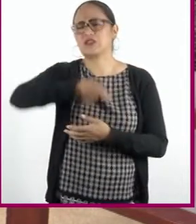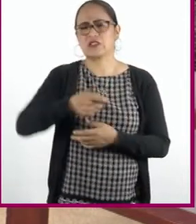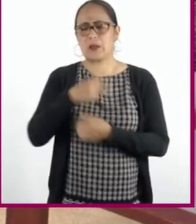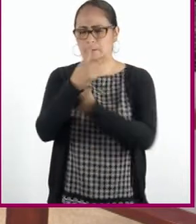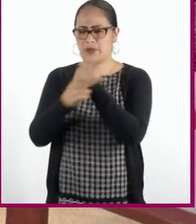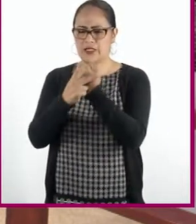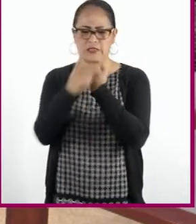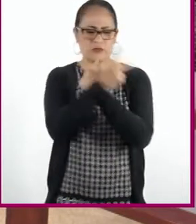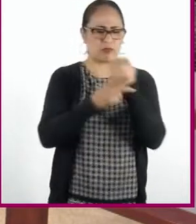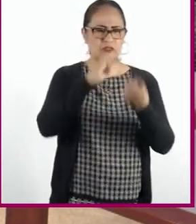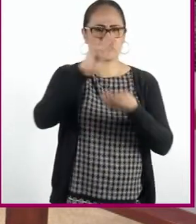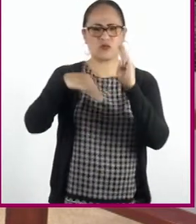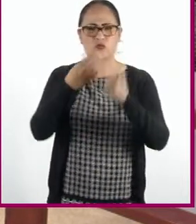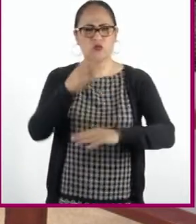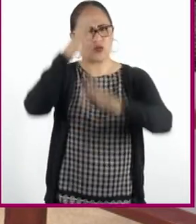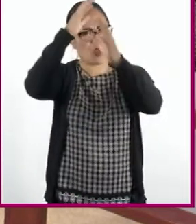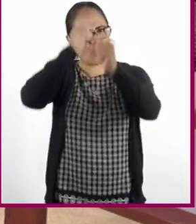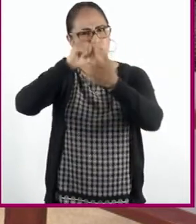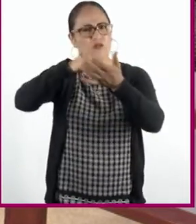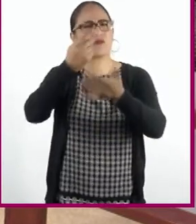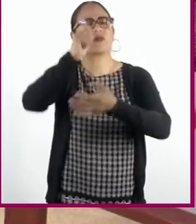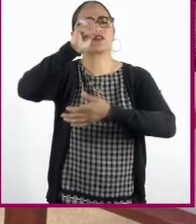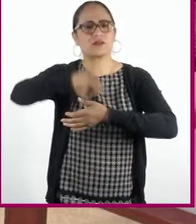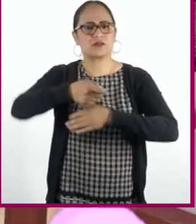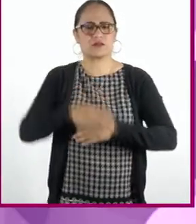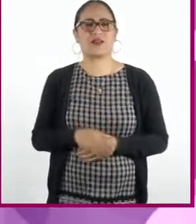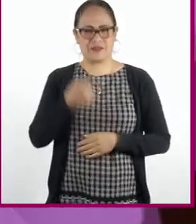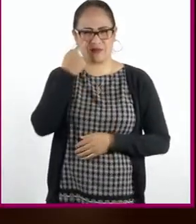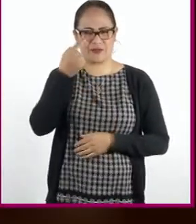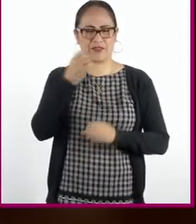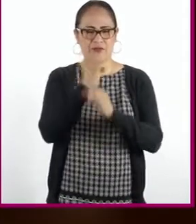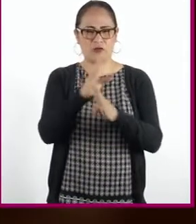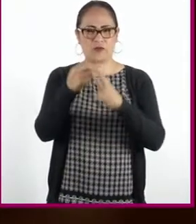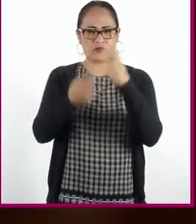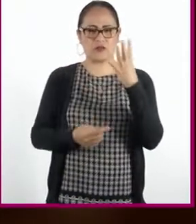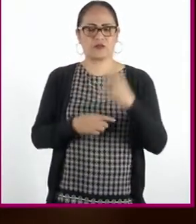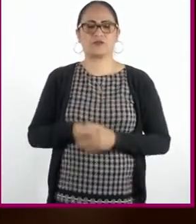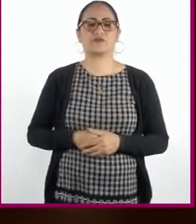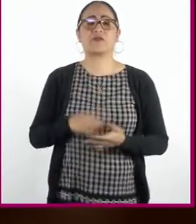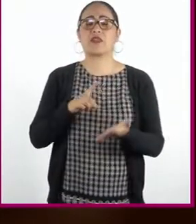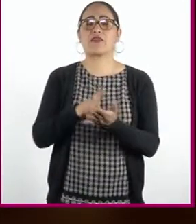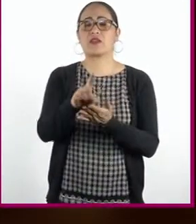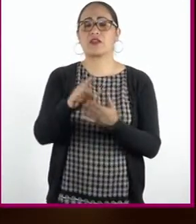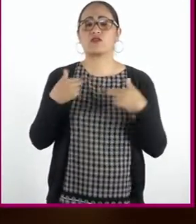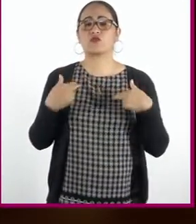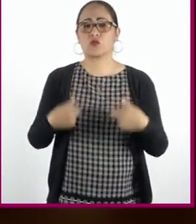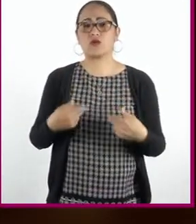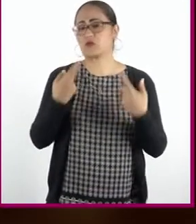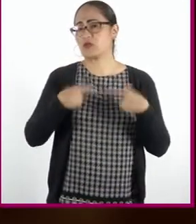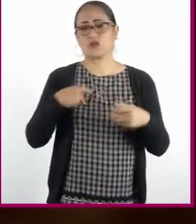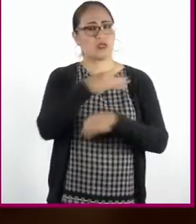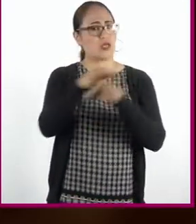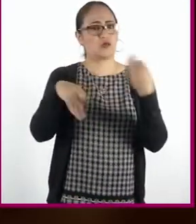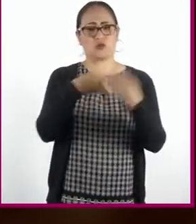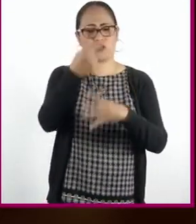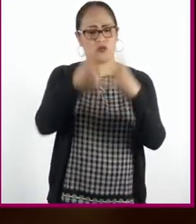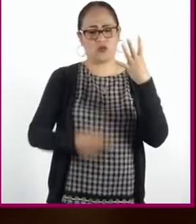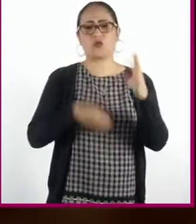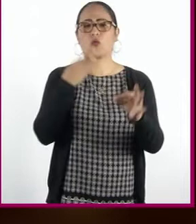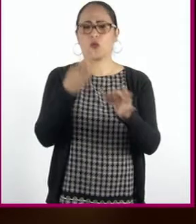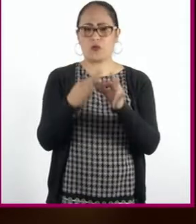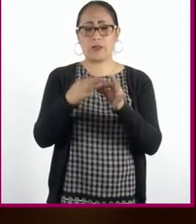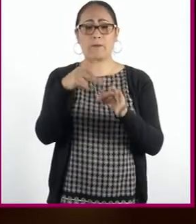en el mundo? Veamos y escuchemos la siguiente información. Los derechos humanos son de todas las personas. Sin embargo,